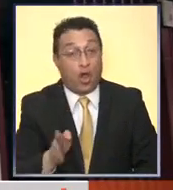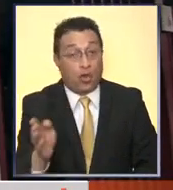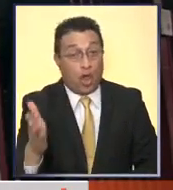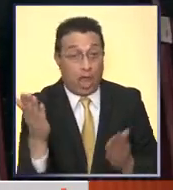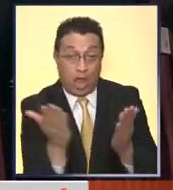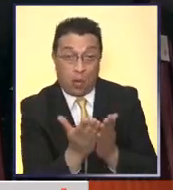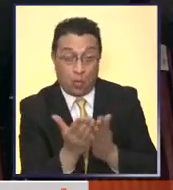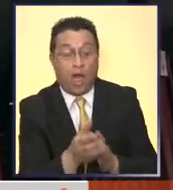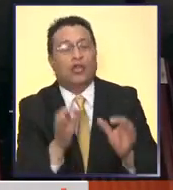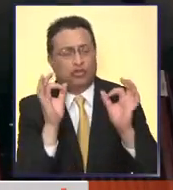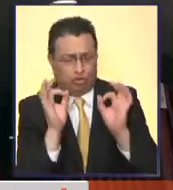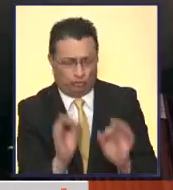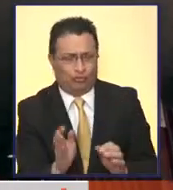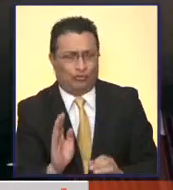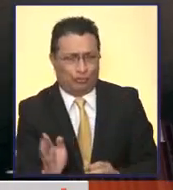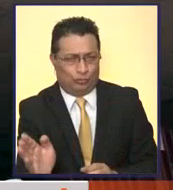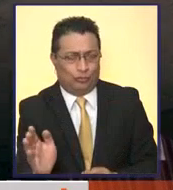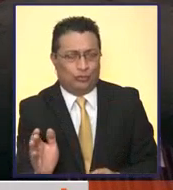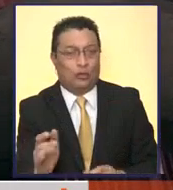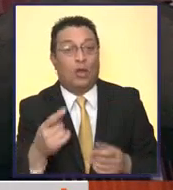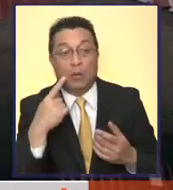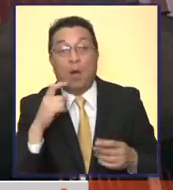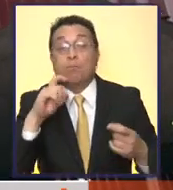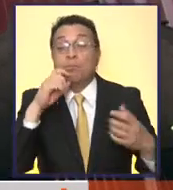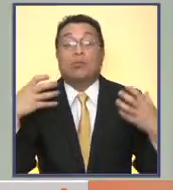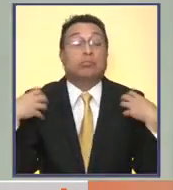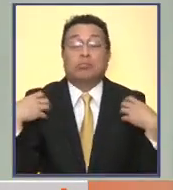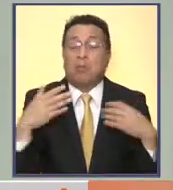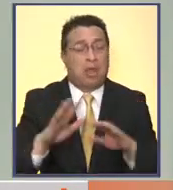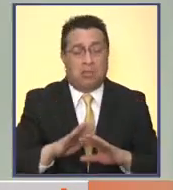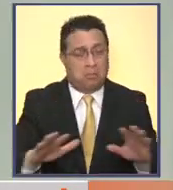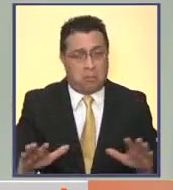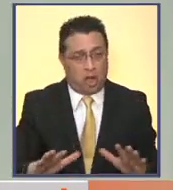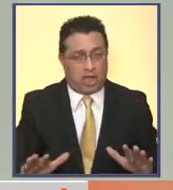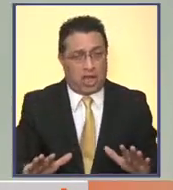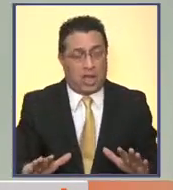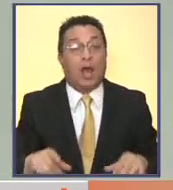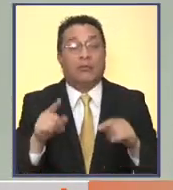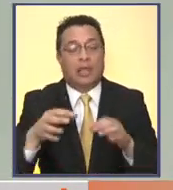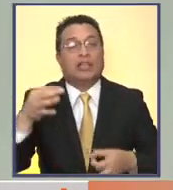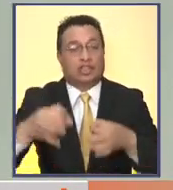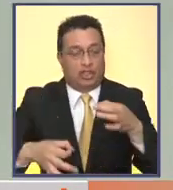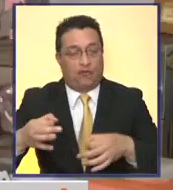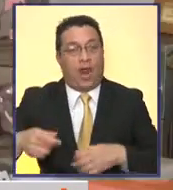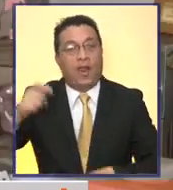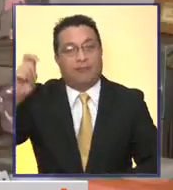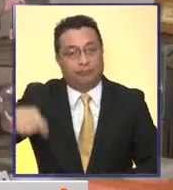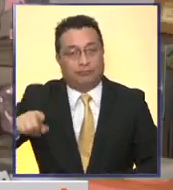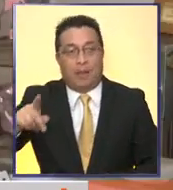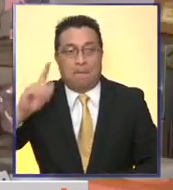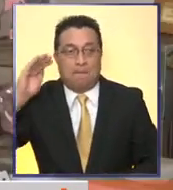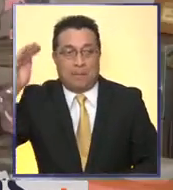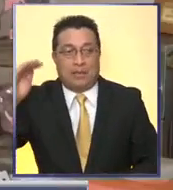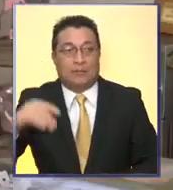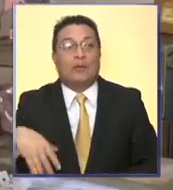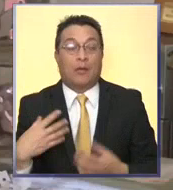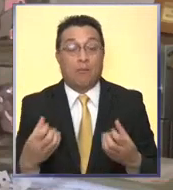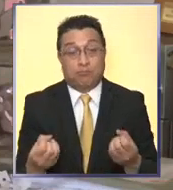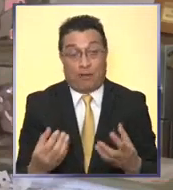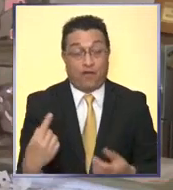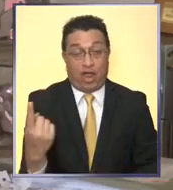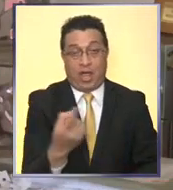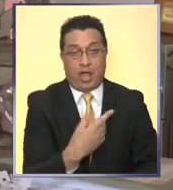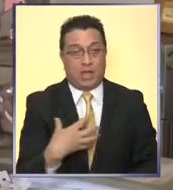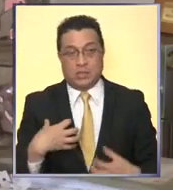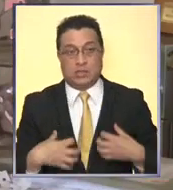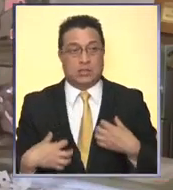está asegurada, más allá de quién queda a cargo. Esto determinado por tribunales de justicia. Claro que provoca inquietud,